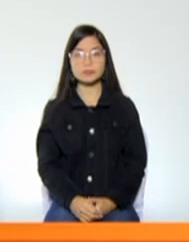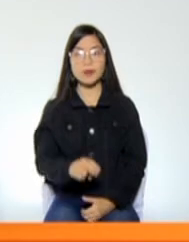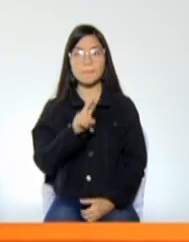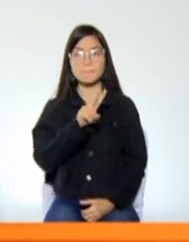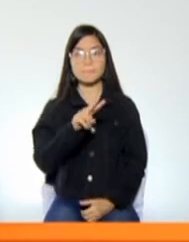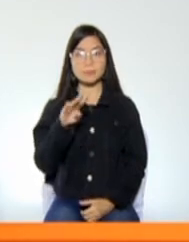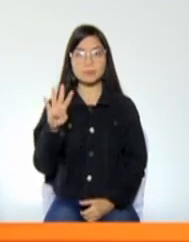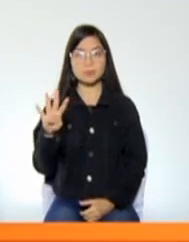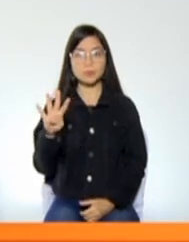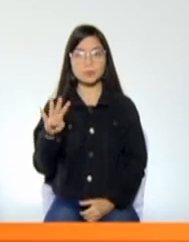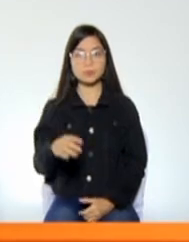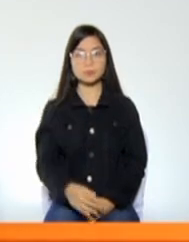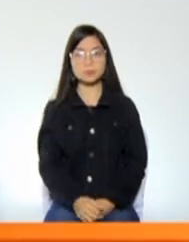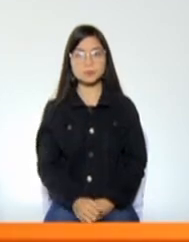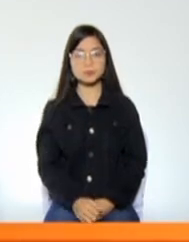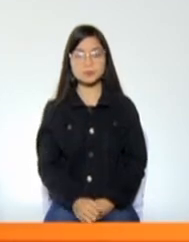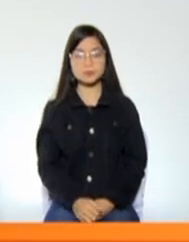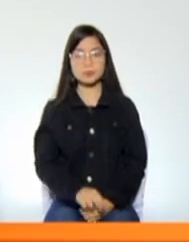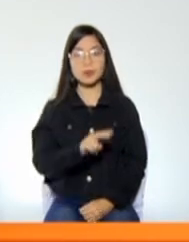24,